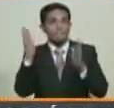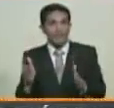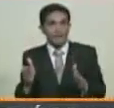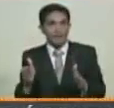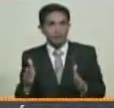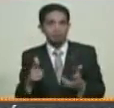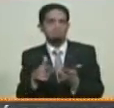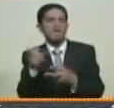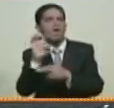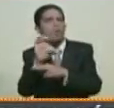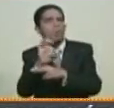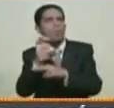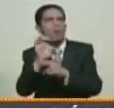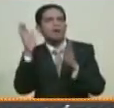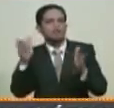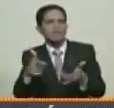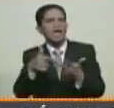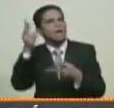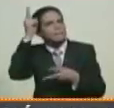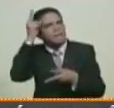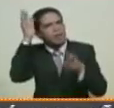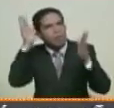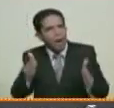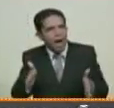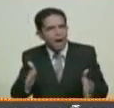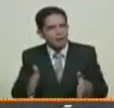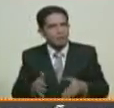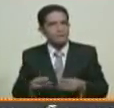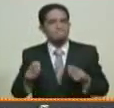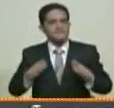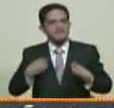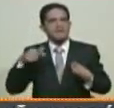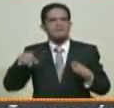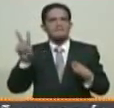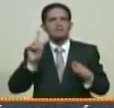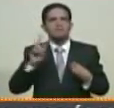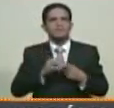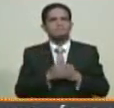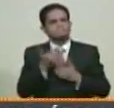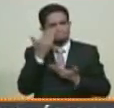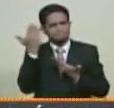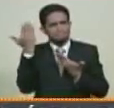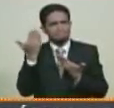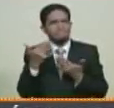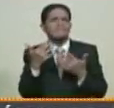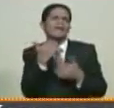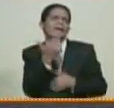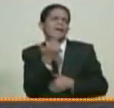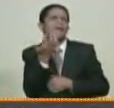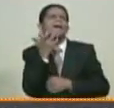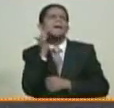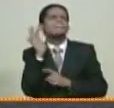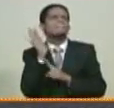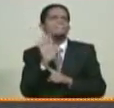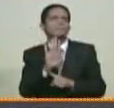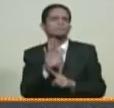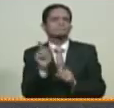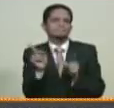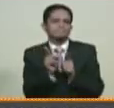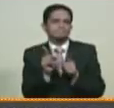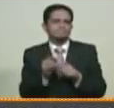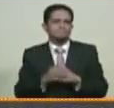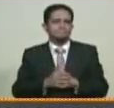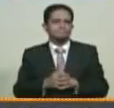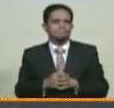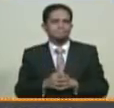ecuatorianos y peruanos mira algunos números algunos pocos ejemplos para extendernos demasiado